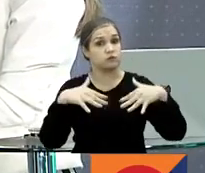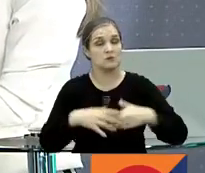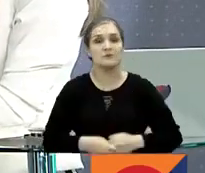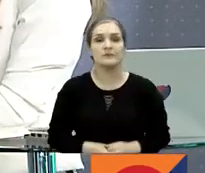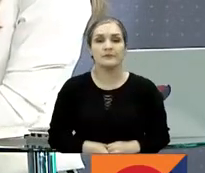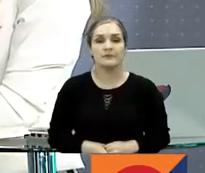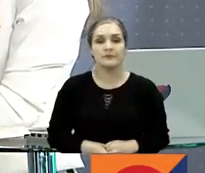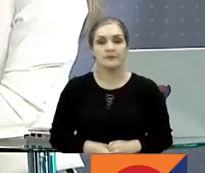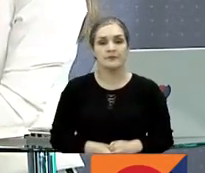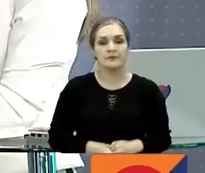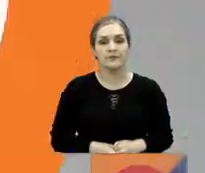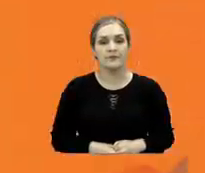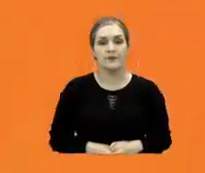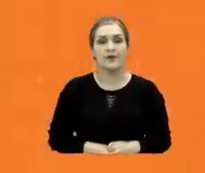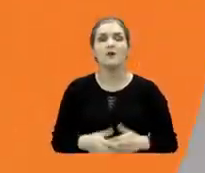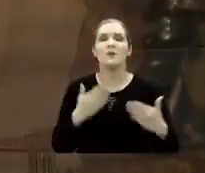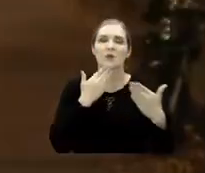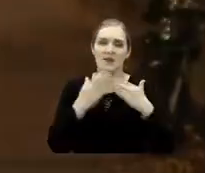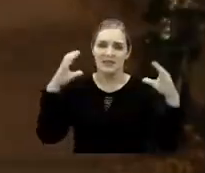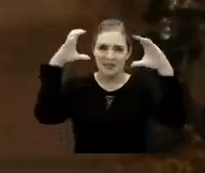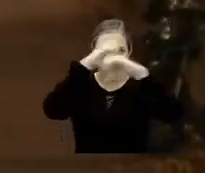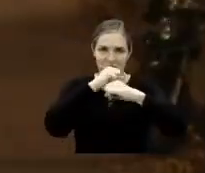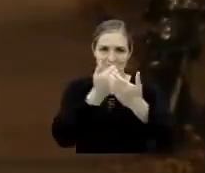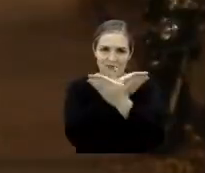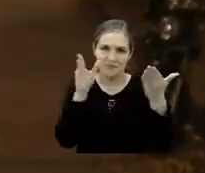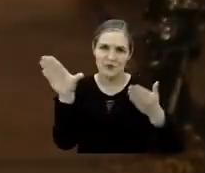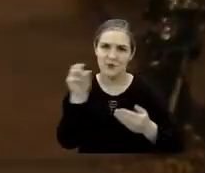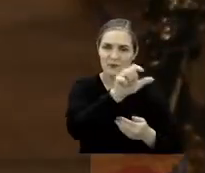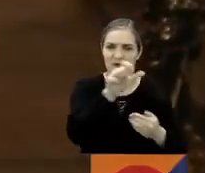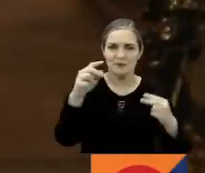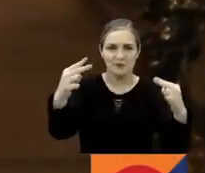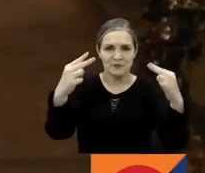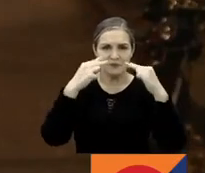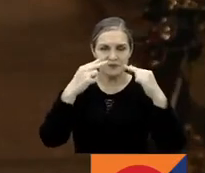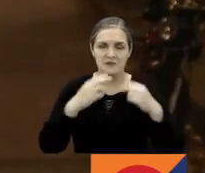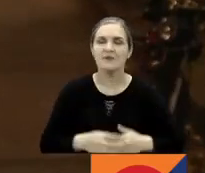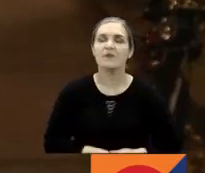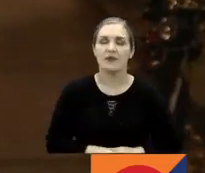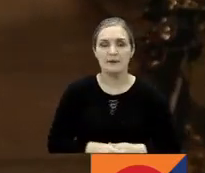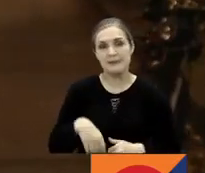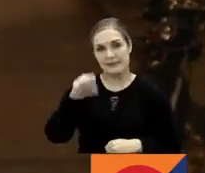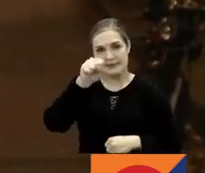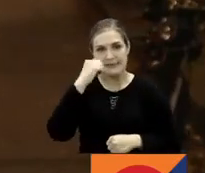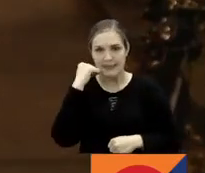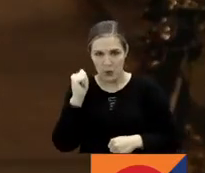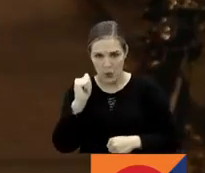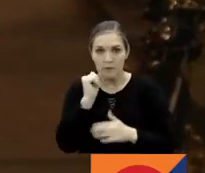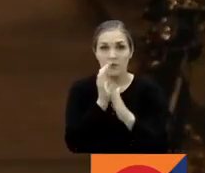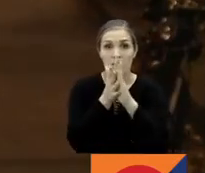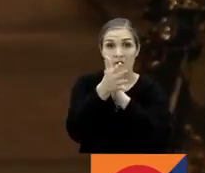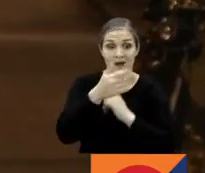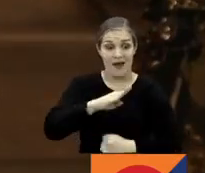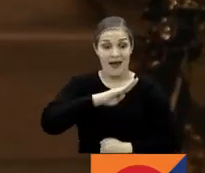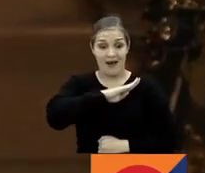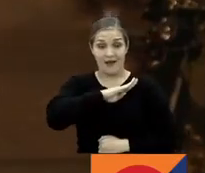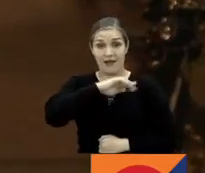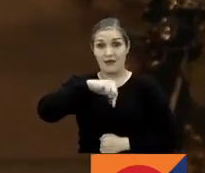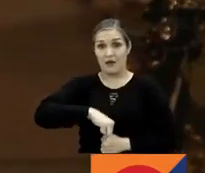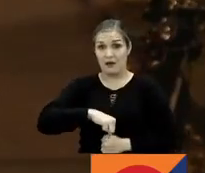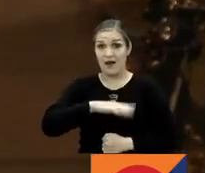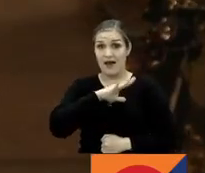Habla. Lina, muy buenas noches y televidentes. Sí, señora, pues lo que ha dicho el alcalde del distrito, Jorge Iván Ospina, es que ya se hizo un